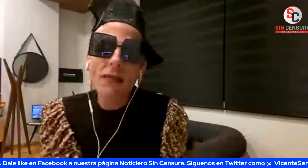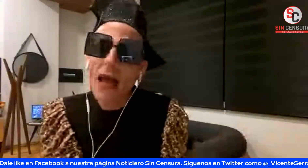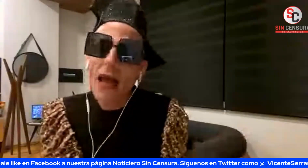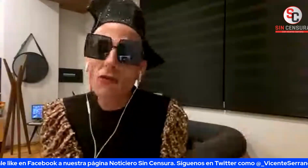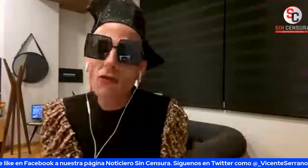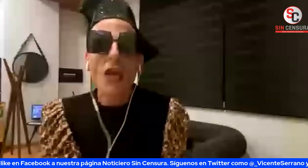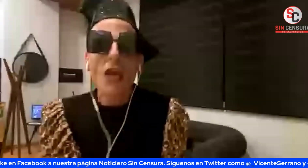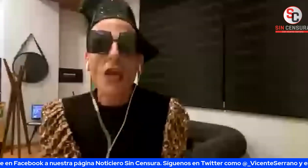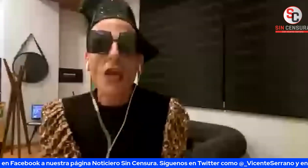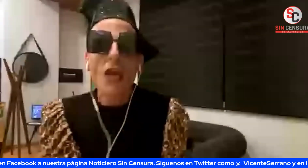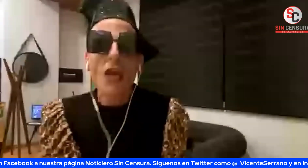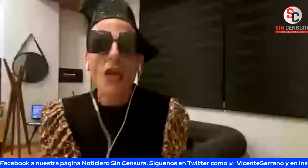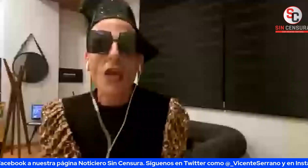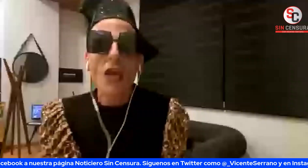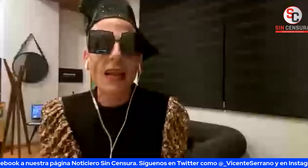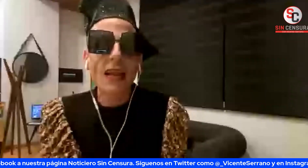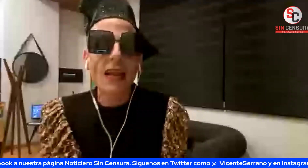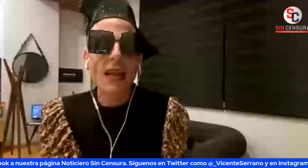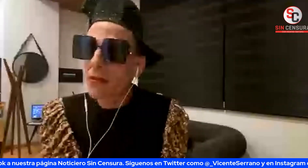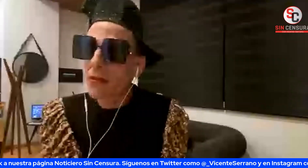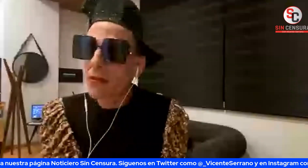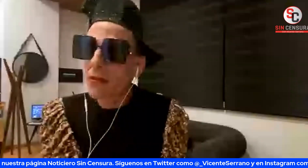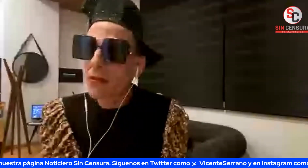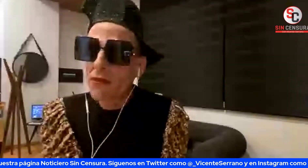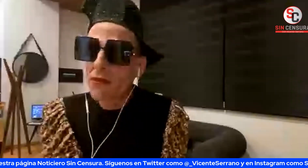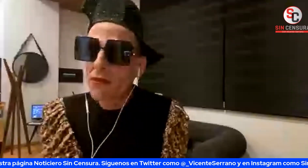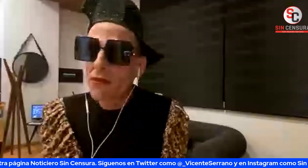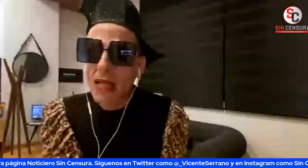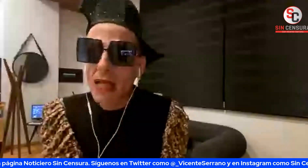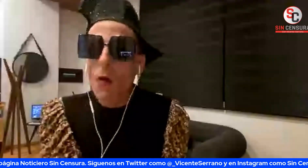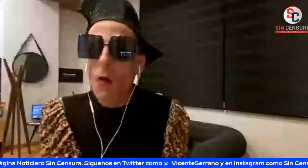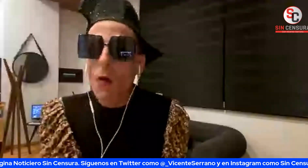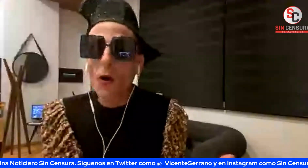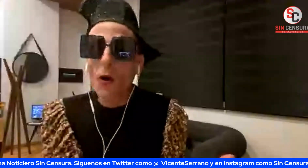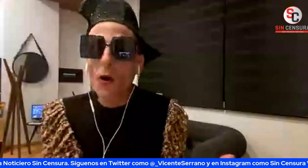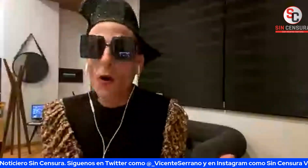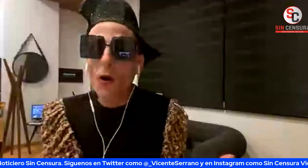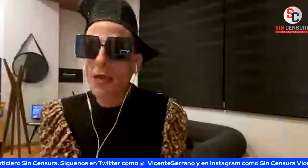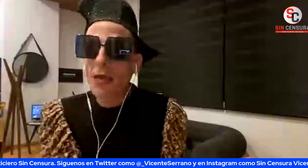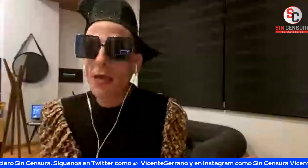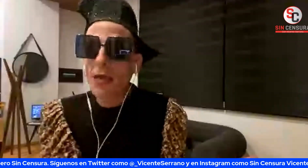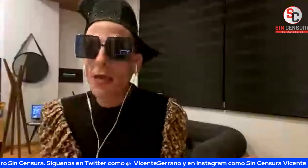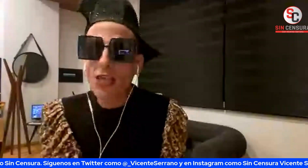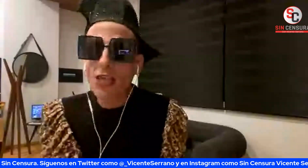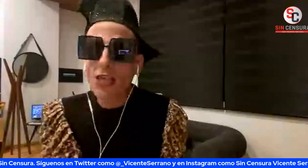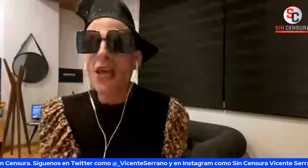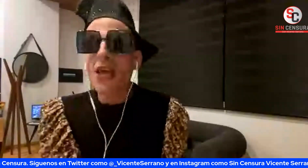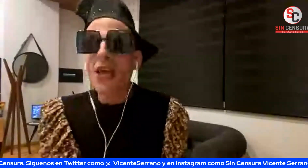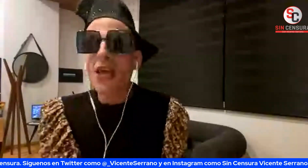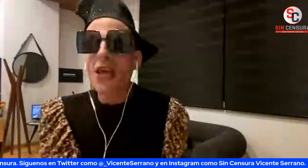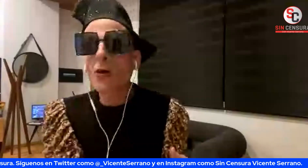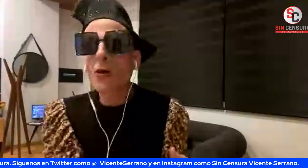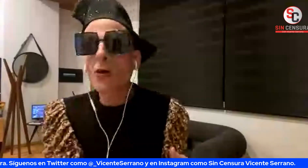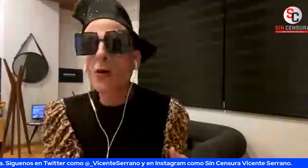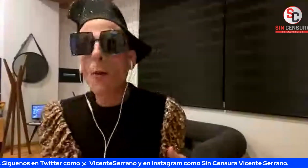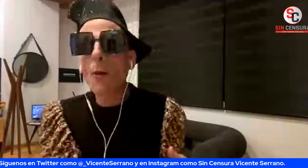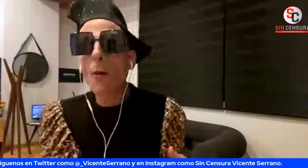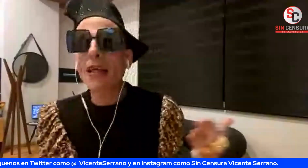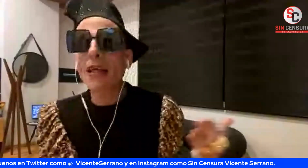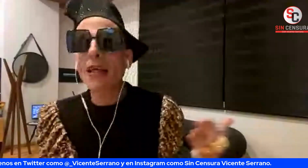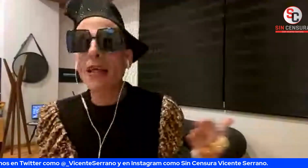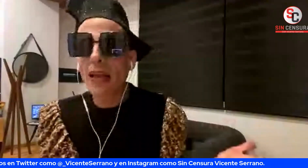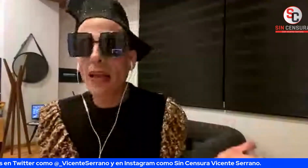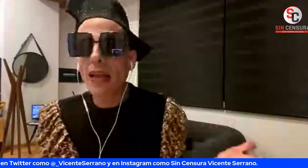que en 30 años y puede darle a 30,000 familias un programa de bienestar social y al mismo tiempo